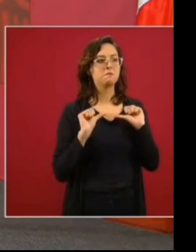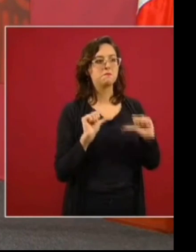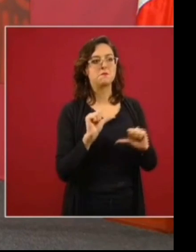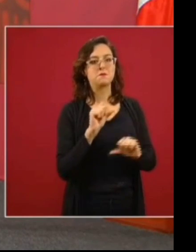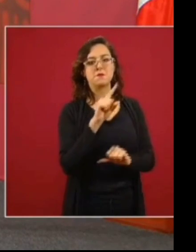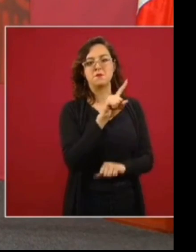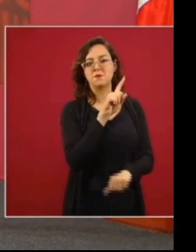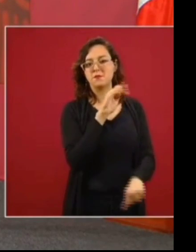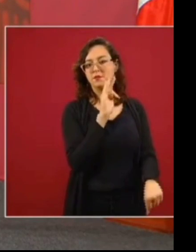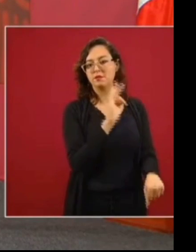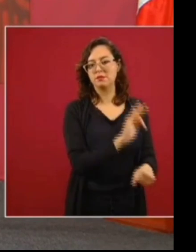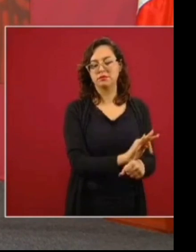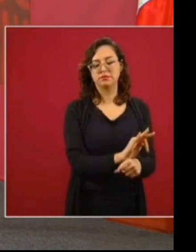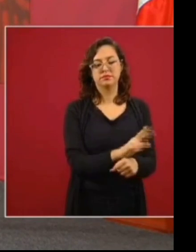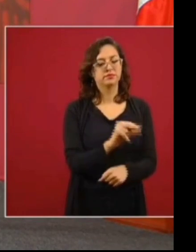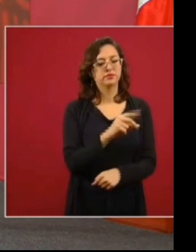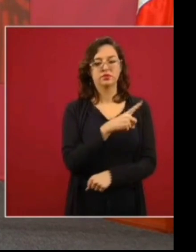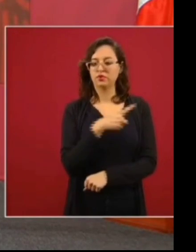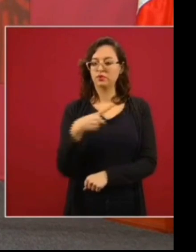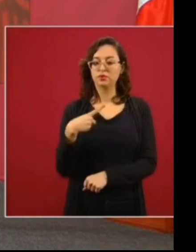o de protección.